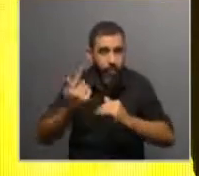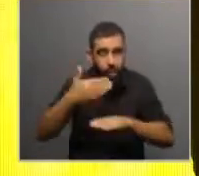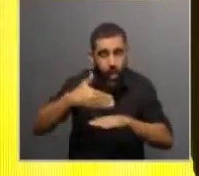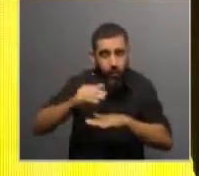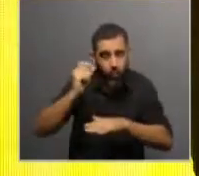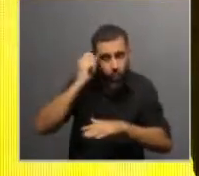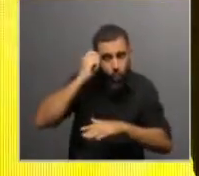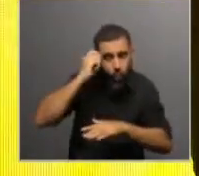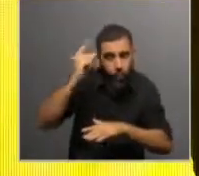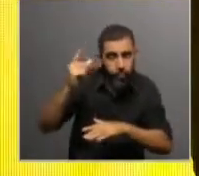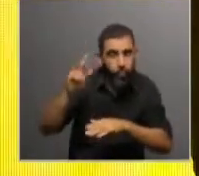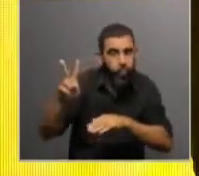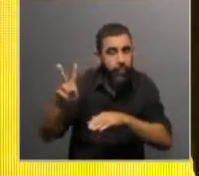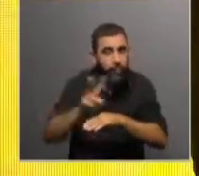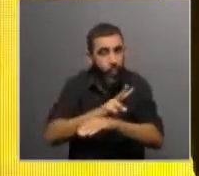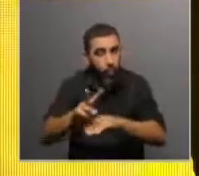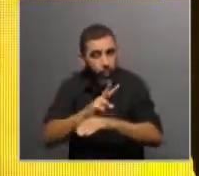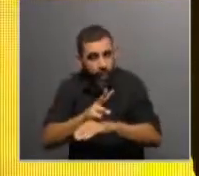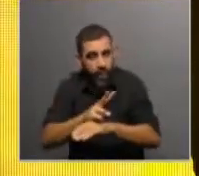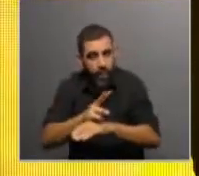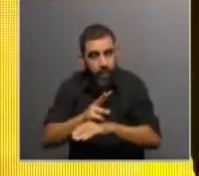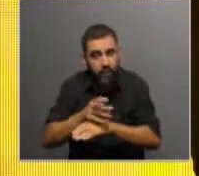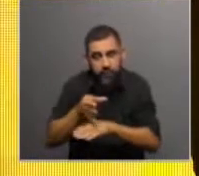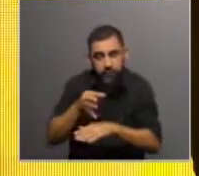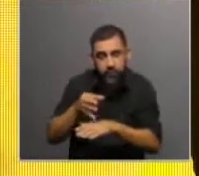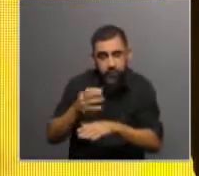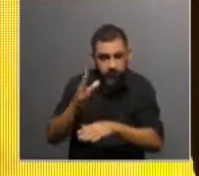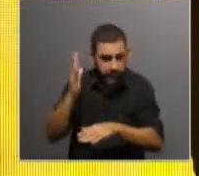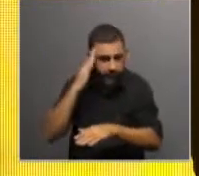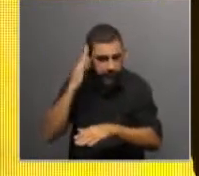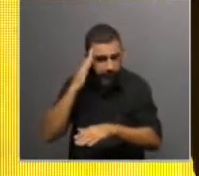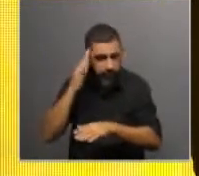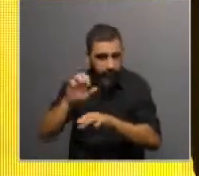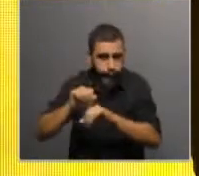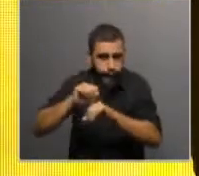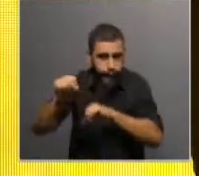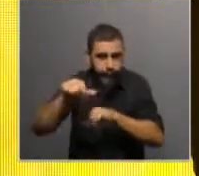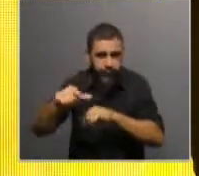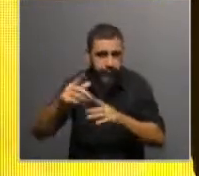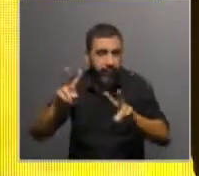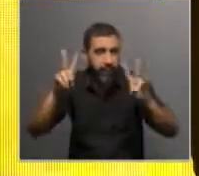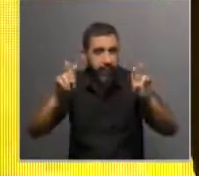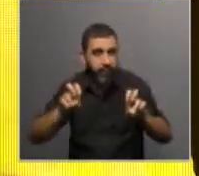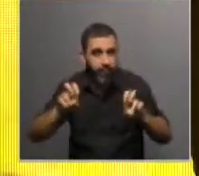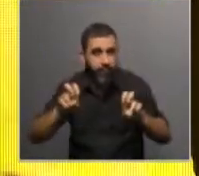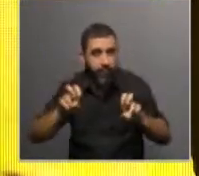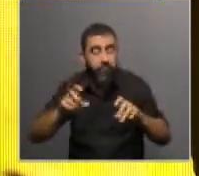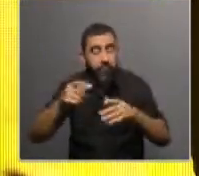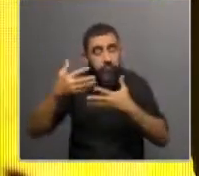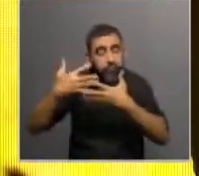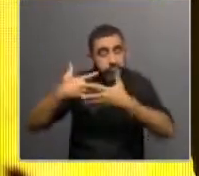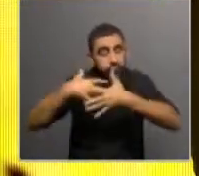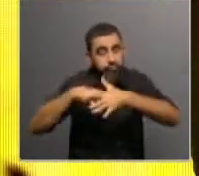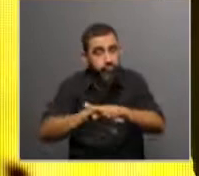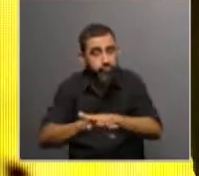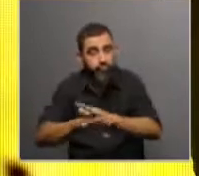sus conocimientos en seguridad, su capacitación a nivel de maestría y de doctorado en este sentido, bueno, se inserta dentro